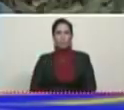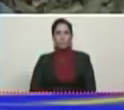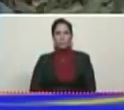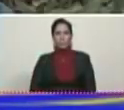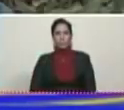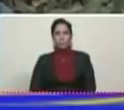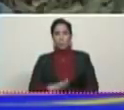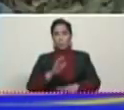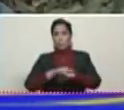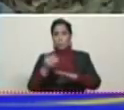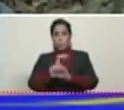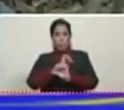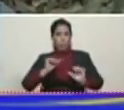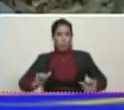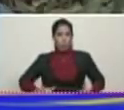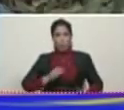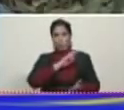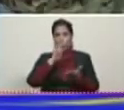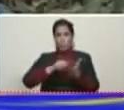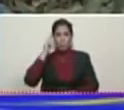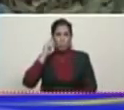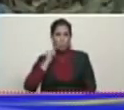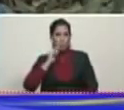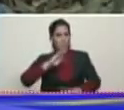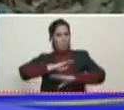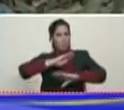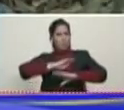Fuerza Armada Nacional Bolivariana le pertenece a un país.